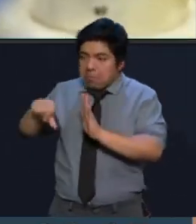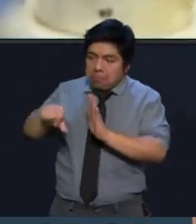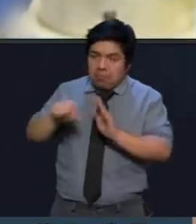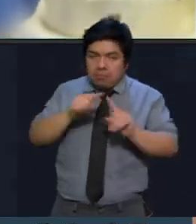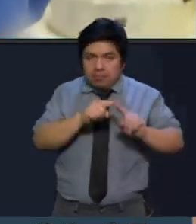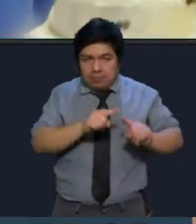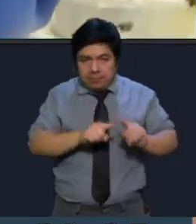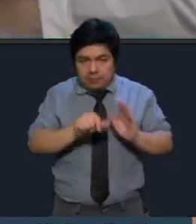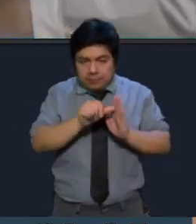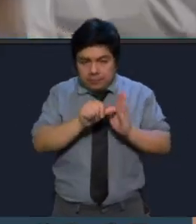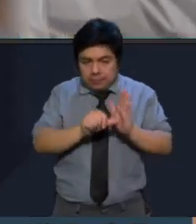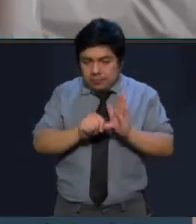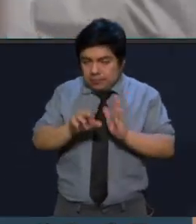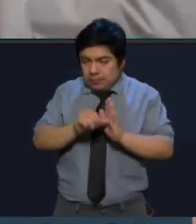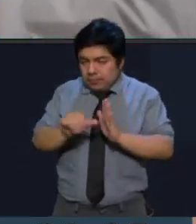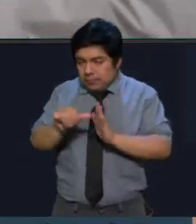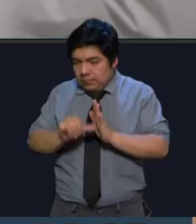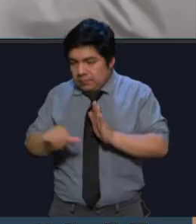artículos científicos.